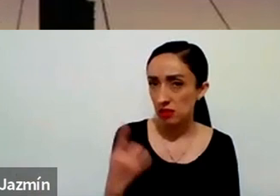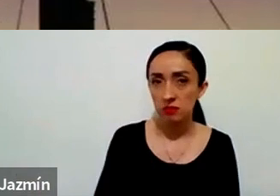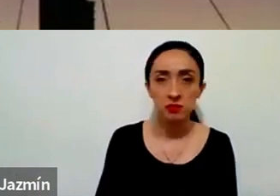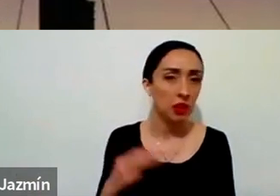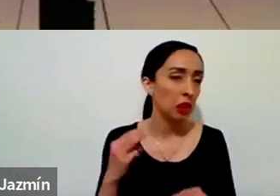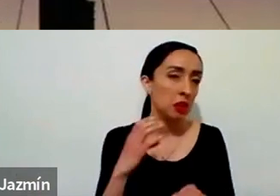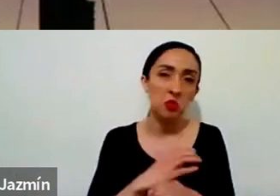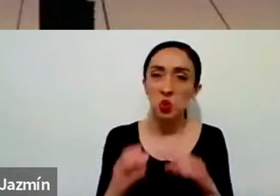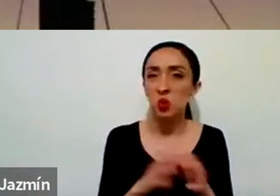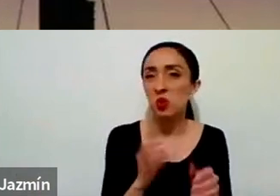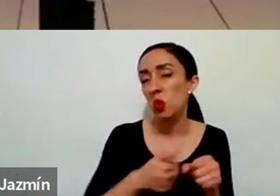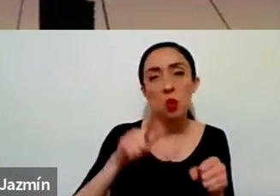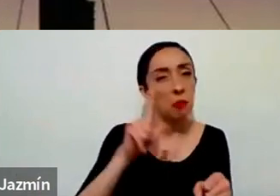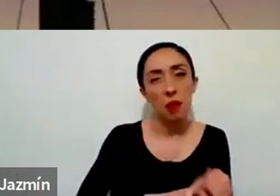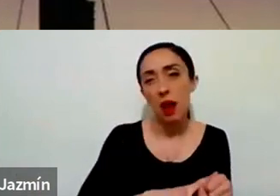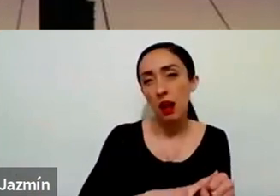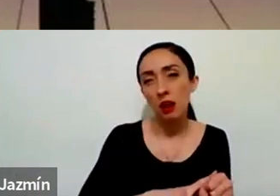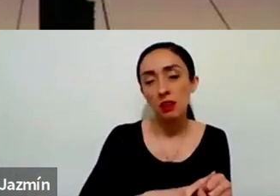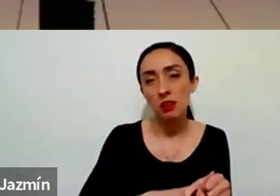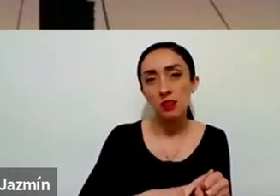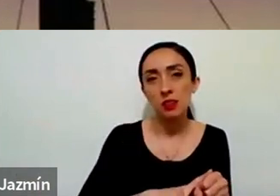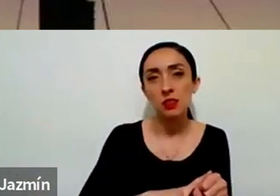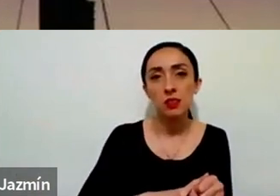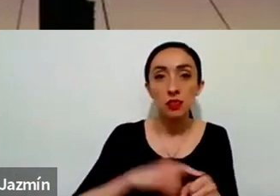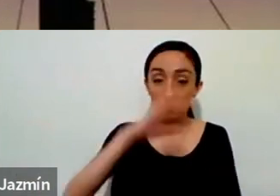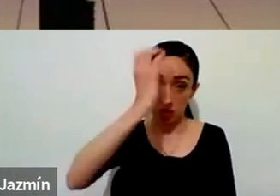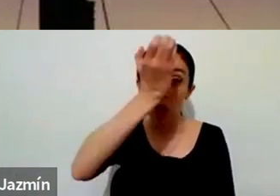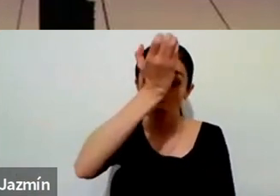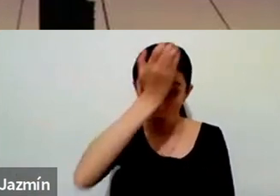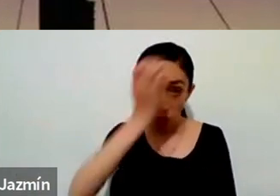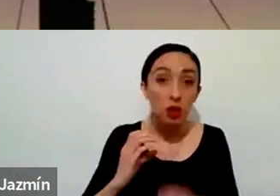las ovejas. Y Dios vino a buscarle.